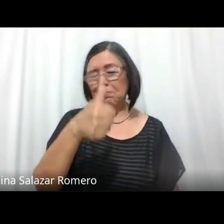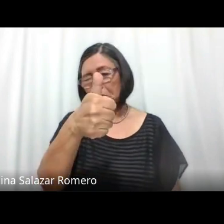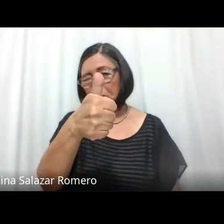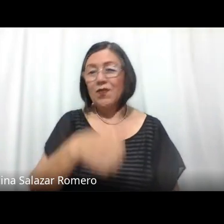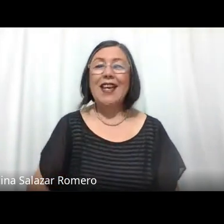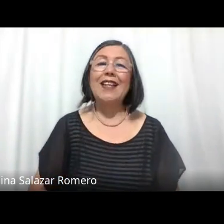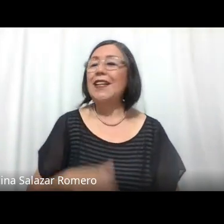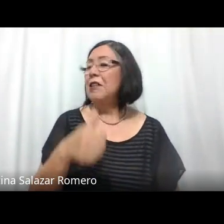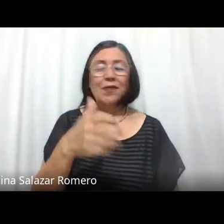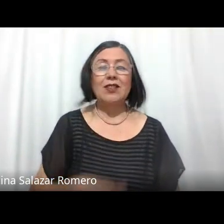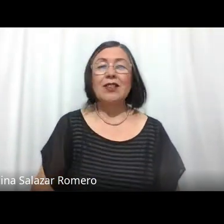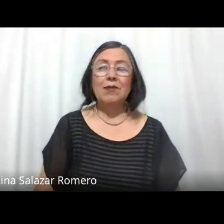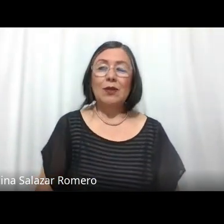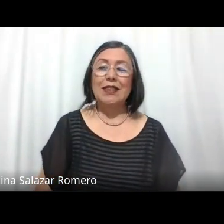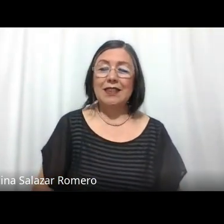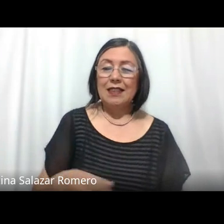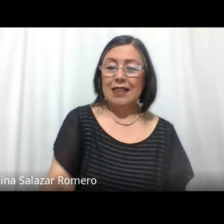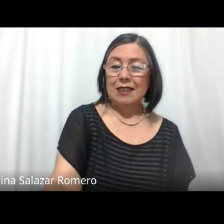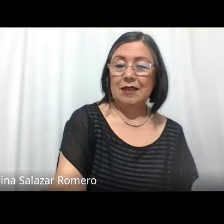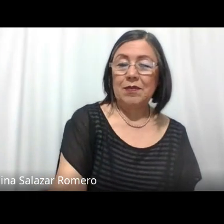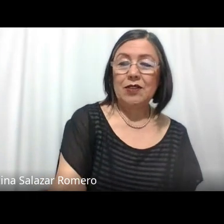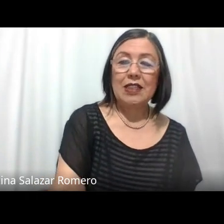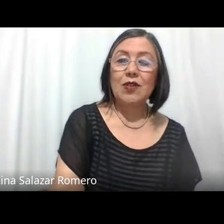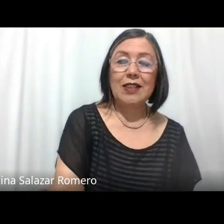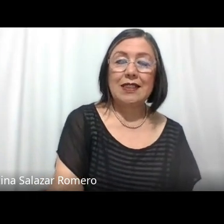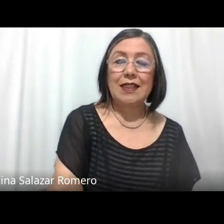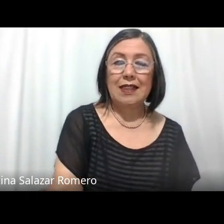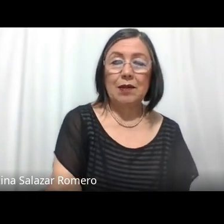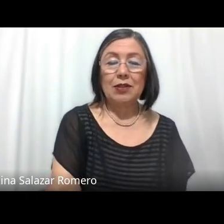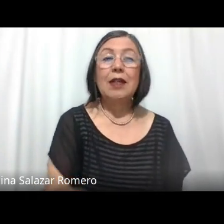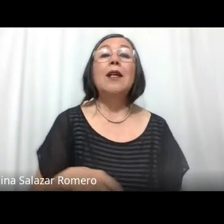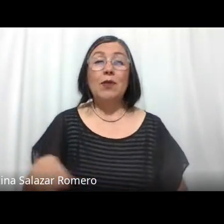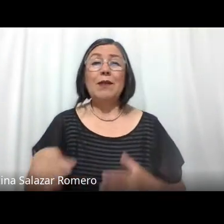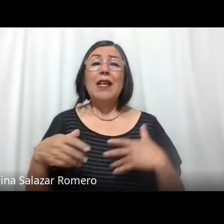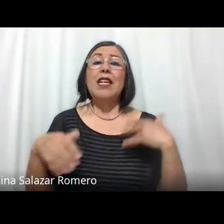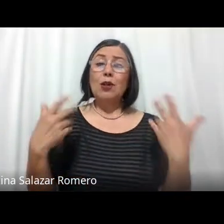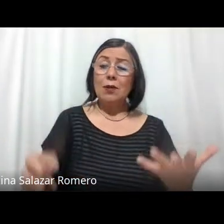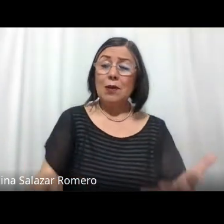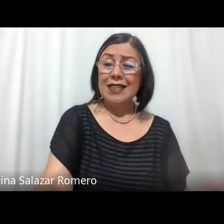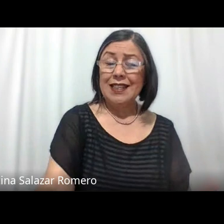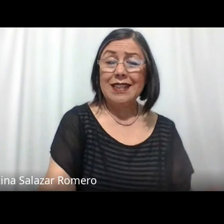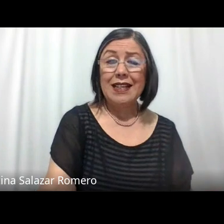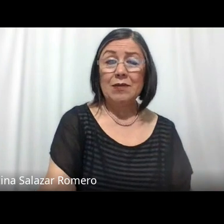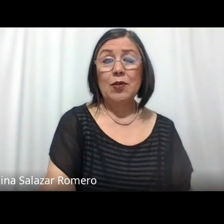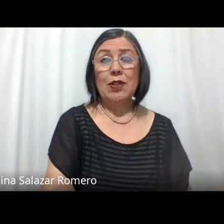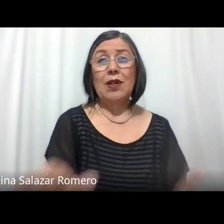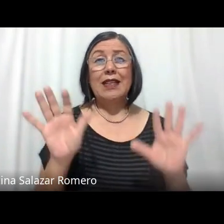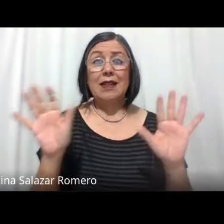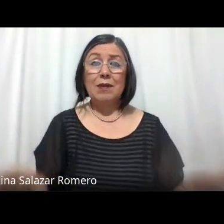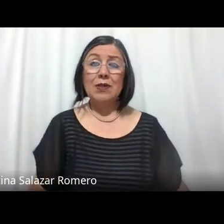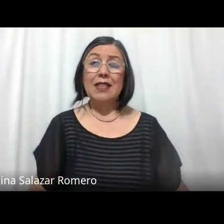el de muy bien, eso también lo utilizan las personas sordas y ese tenemos. Muy bien. ¿Y cómo vamos a señar? Pues